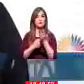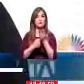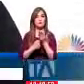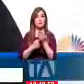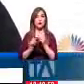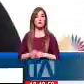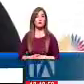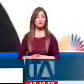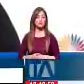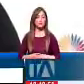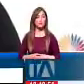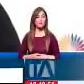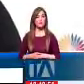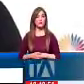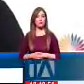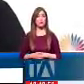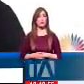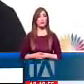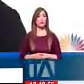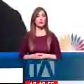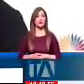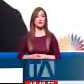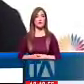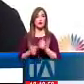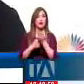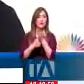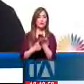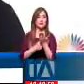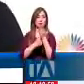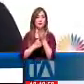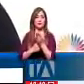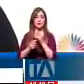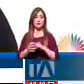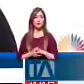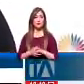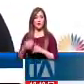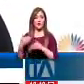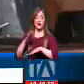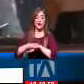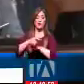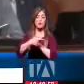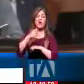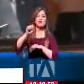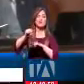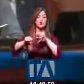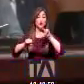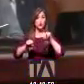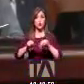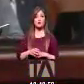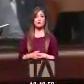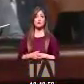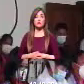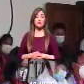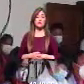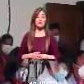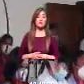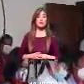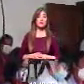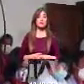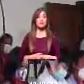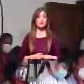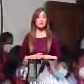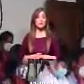vamos a determinar justamente si tiene o no tiene responsabilidad y si incumplido en una falta administrativa leve. Desde Pachacútic insisten en que